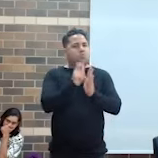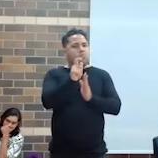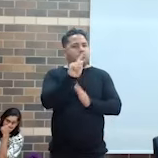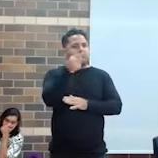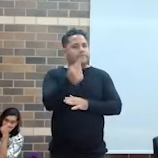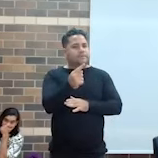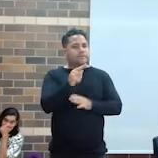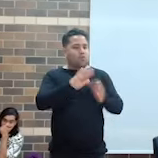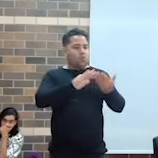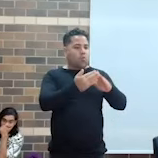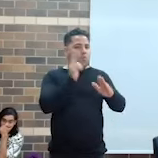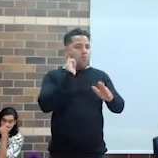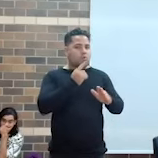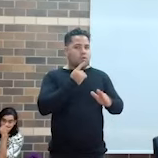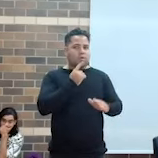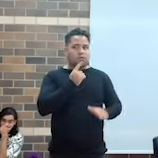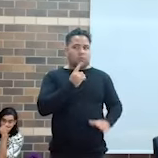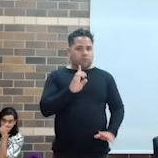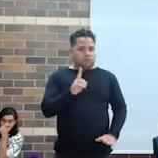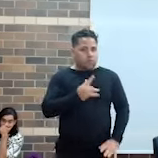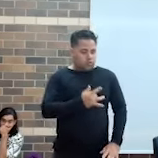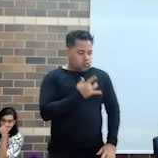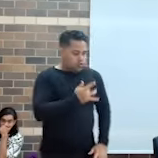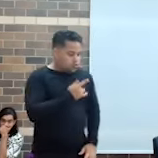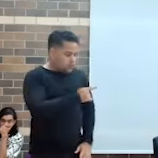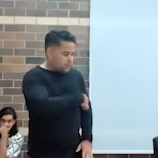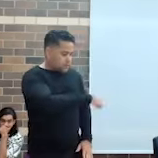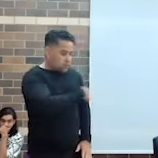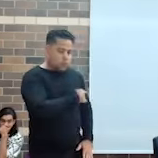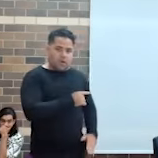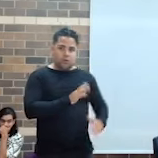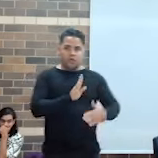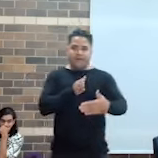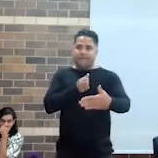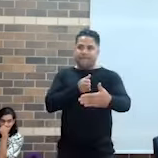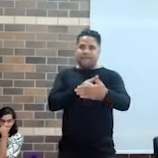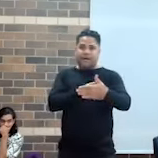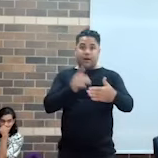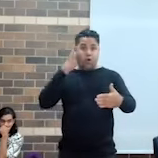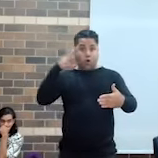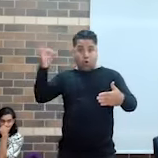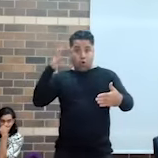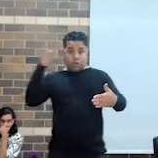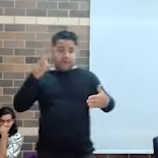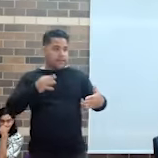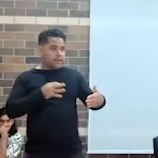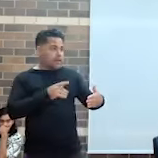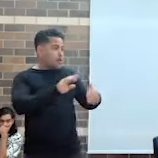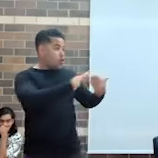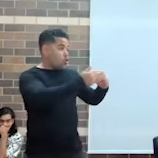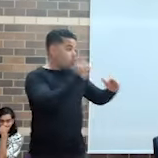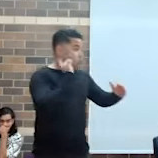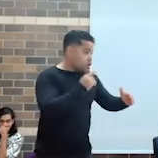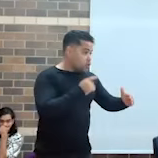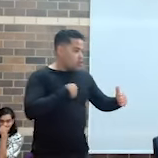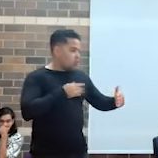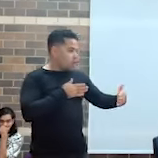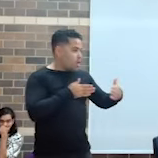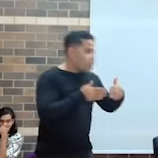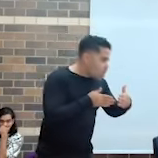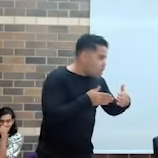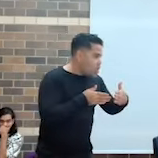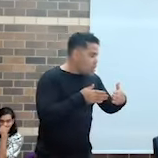sorda, y es que yo siento que también hay barreras de ustedes hacia nosotros los oyentes. ¿En qué sentido? Lo he expresado con otros compañeros